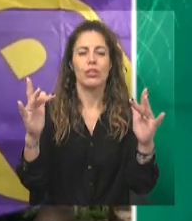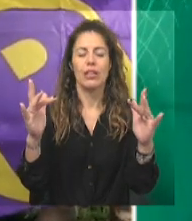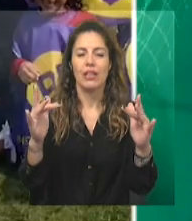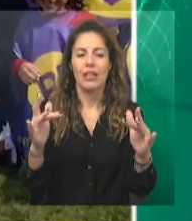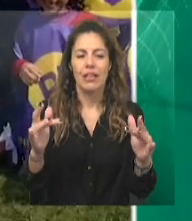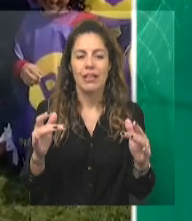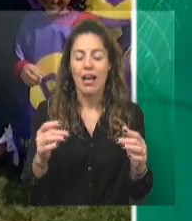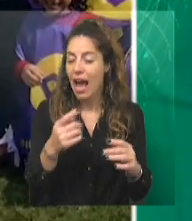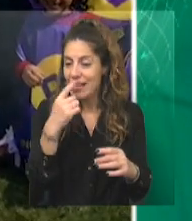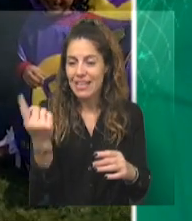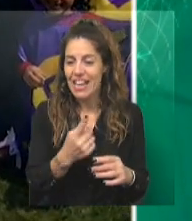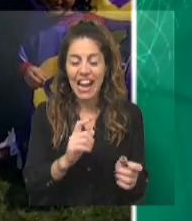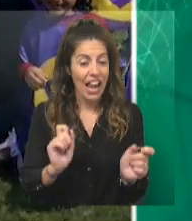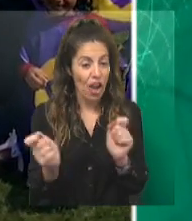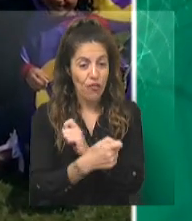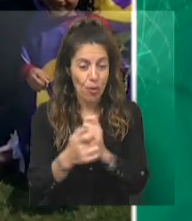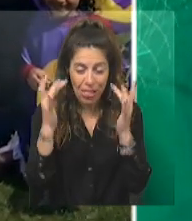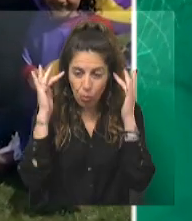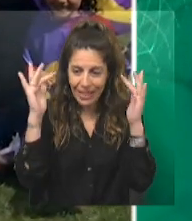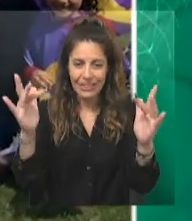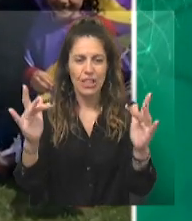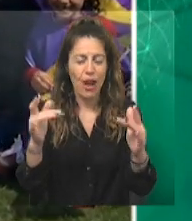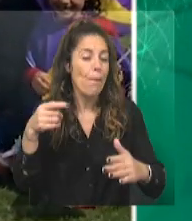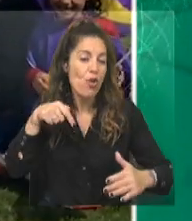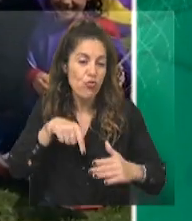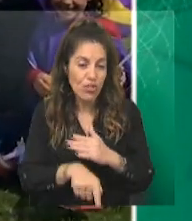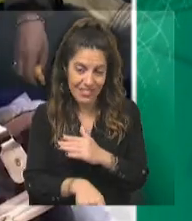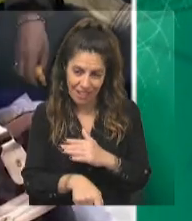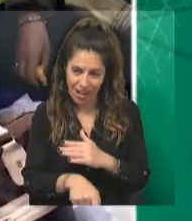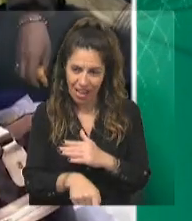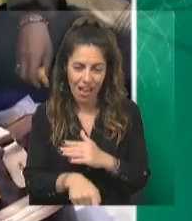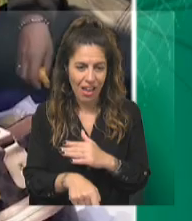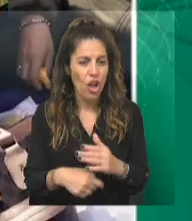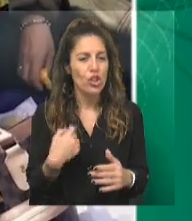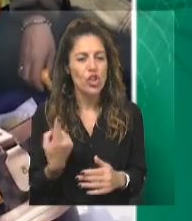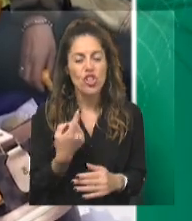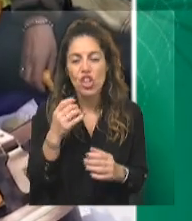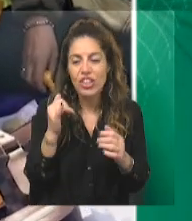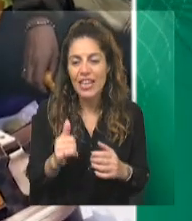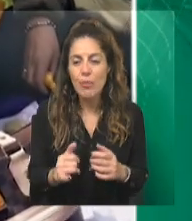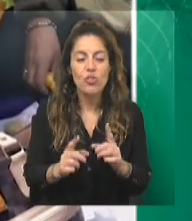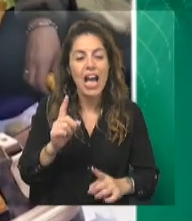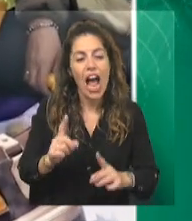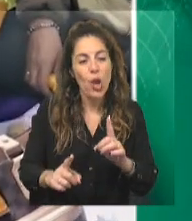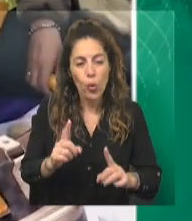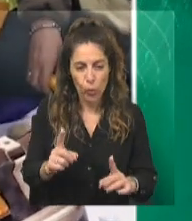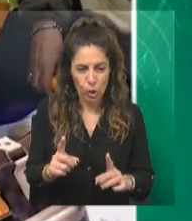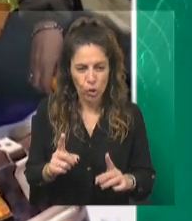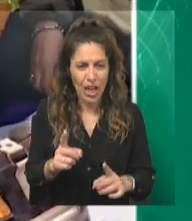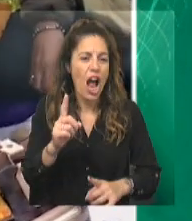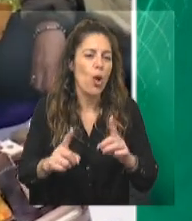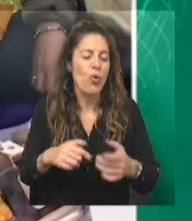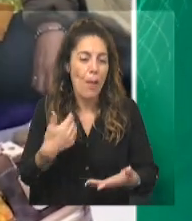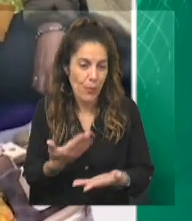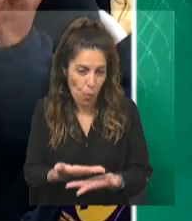acelerar la reforma educativa profundizar la nosotros tenemos algunos este algunas